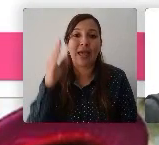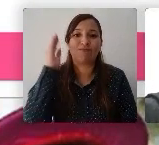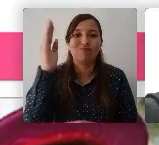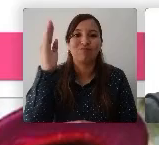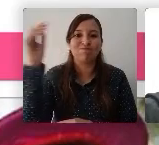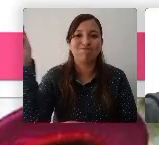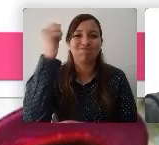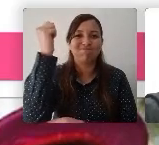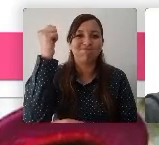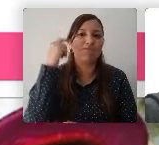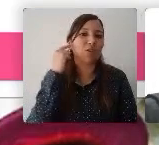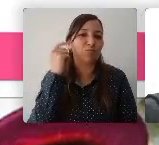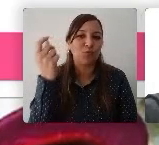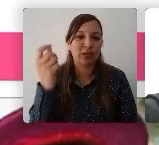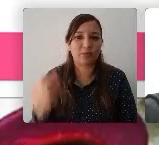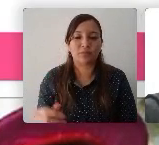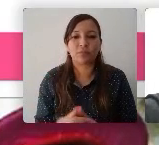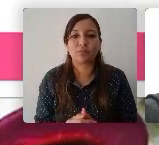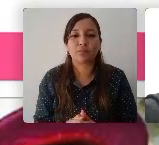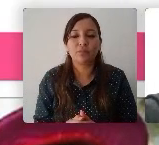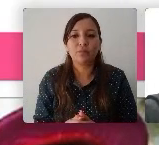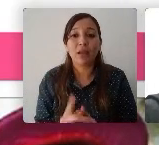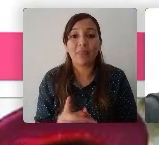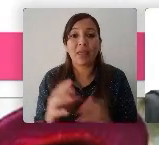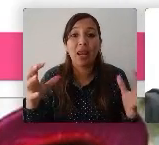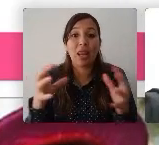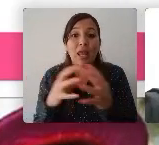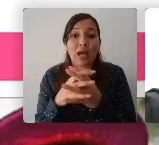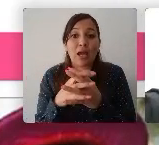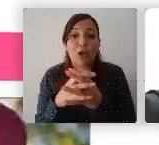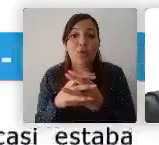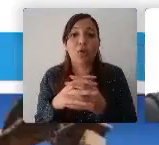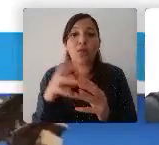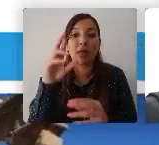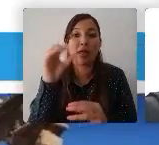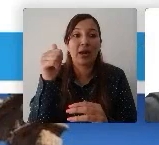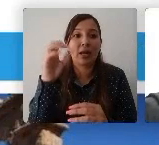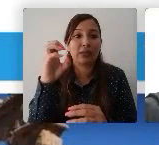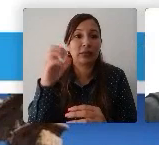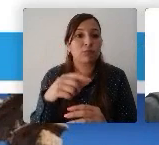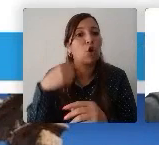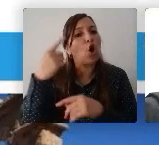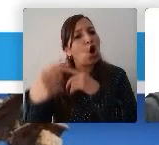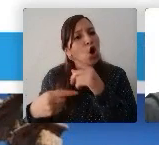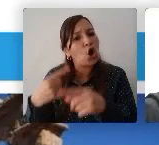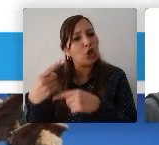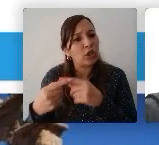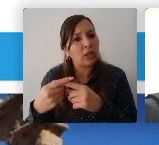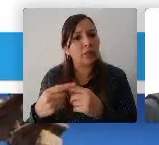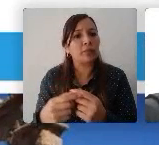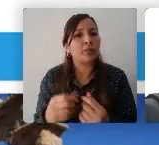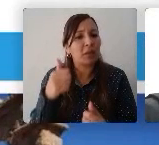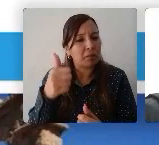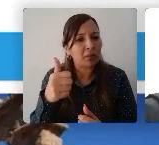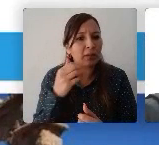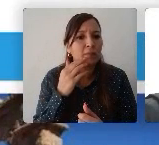es empoderado por estas mujeres de la comunidad de Racti, ¿no? Bueno, y otro motivo también para poder conocer los